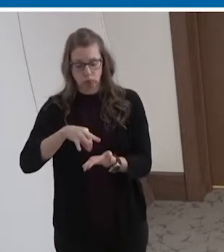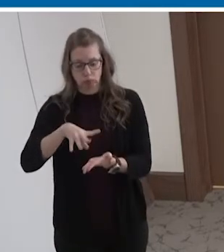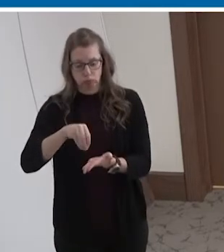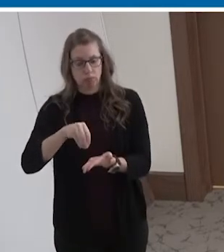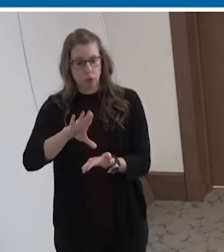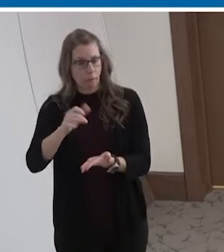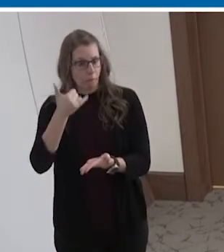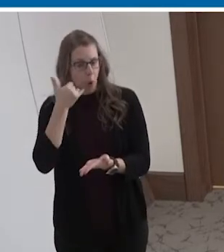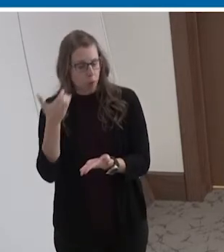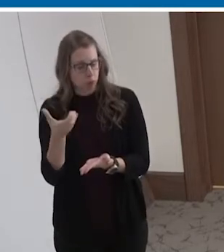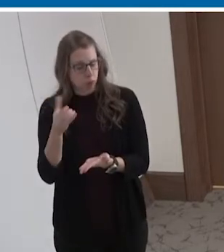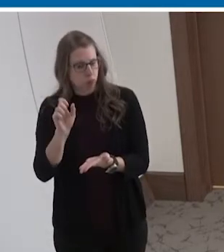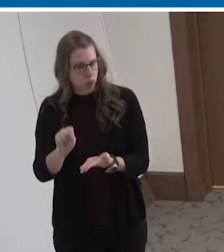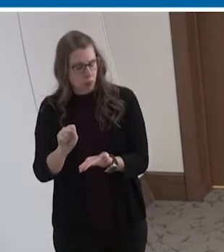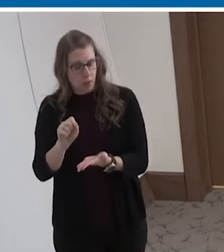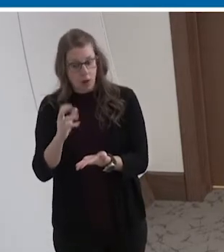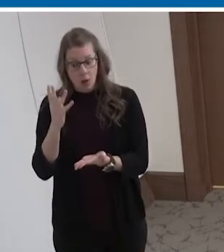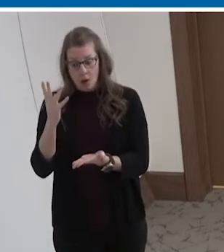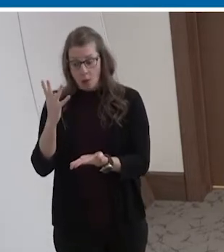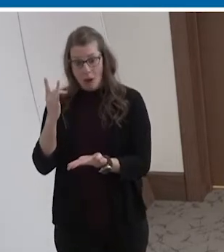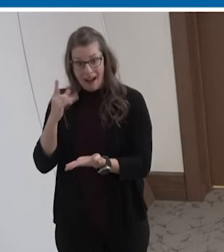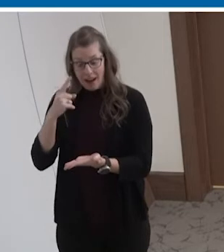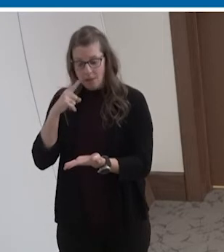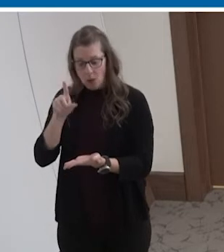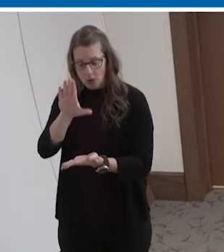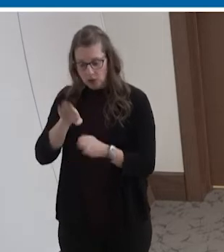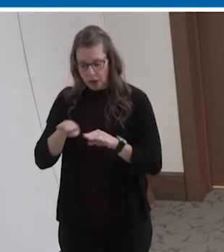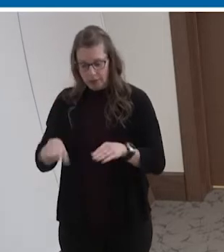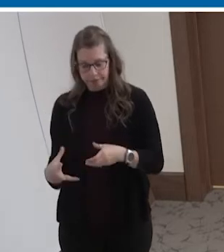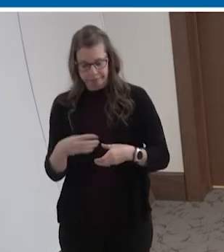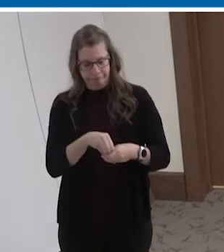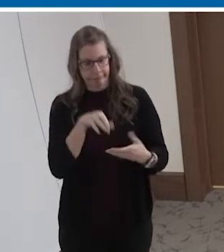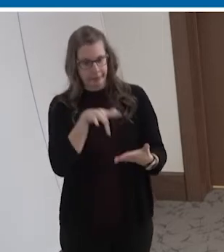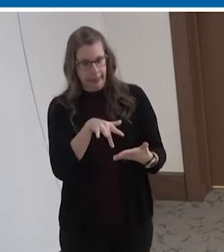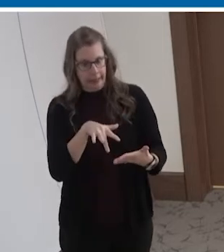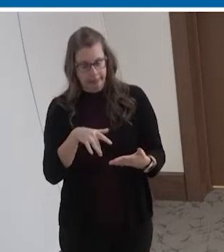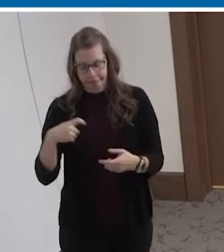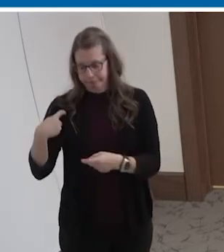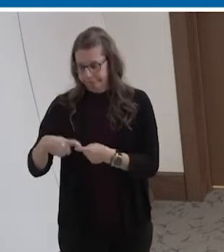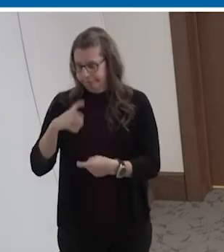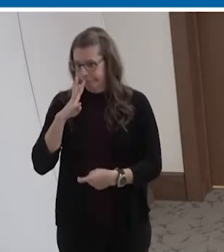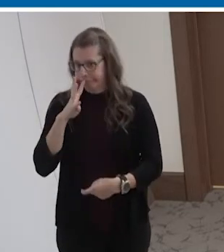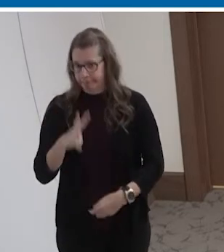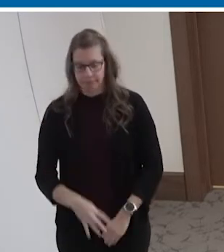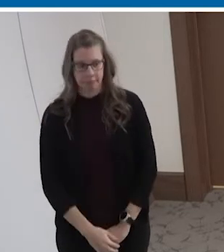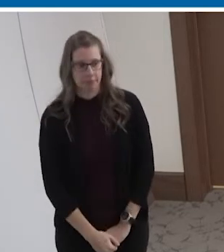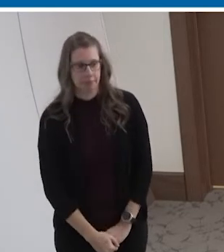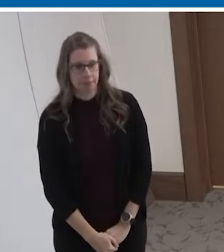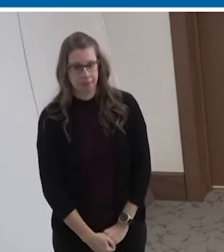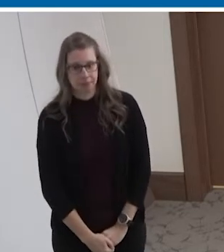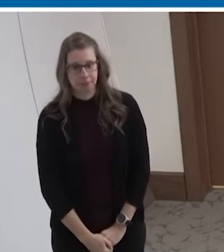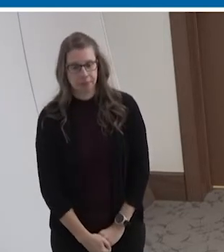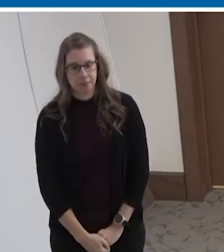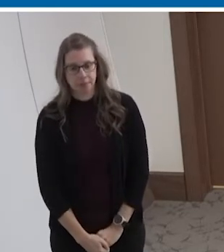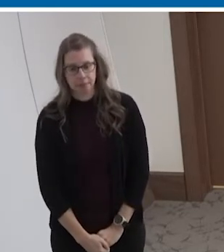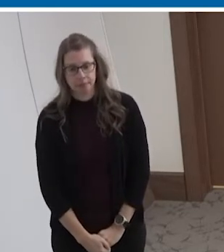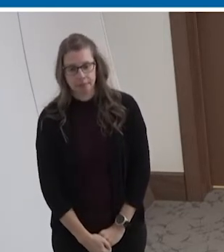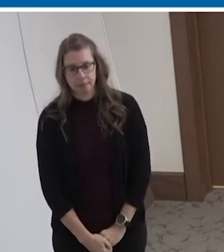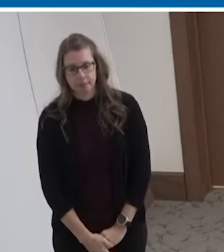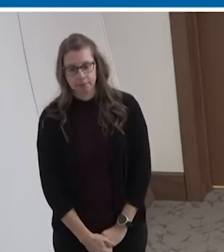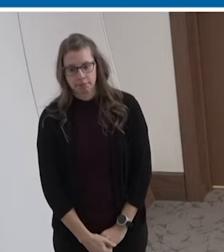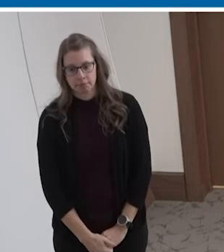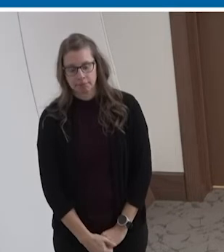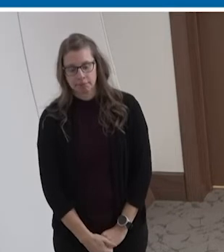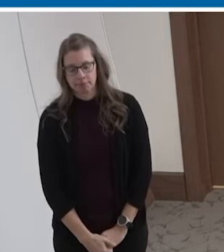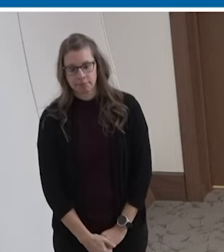phone to actually enroll your child in this study. Tenemos un app que le permite usar su teléfono para